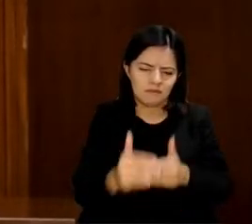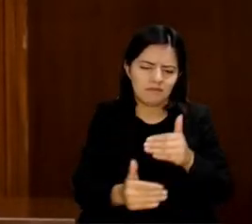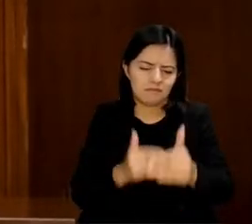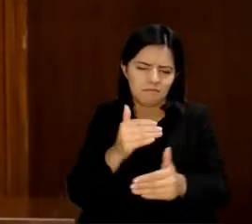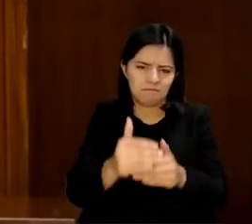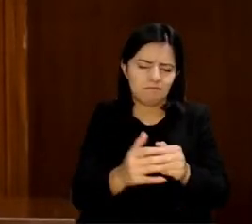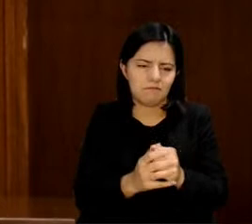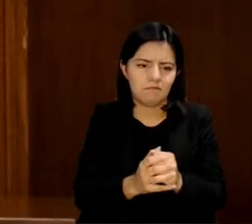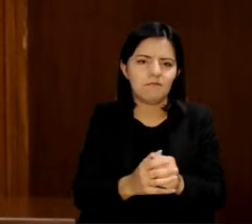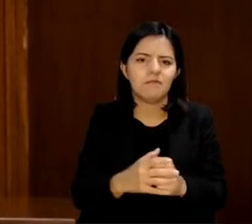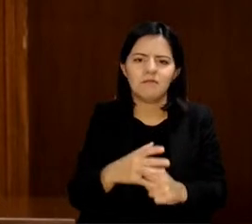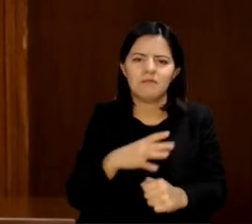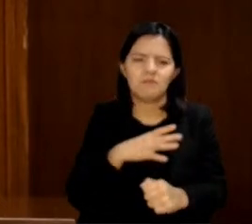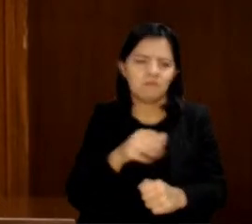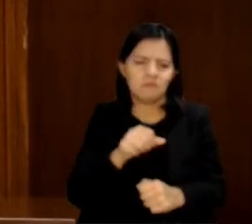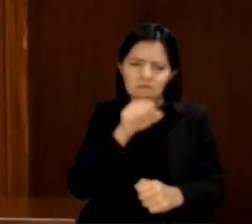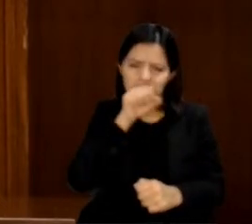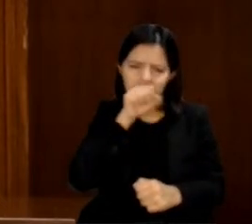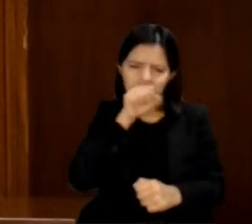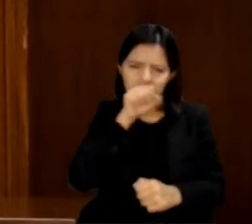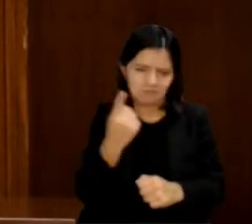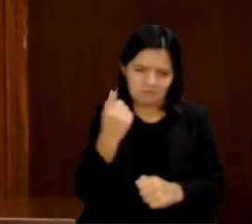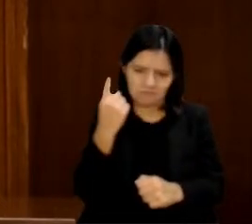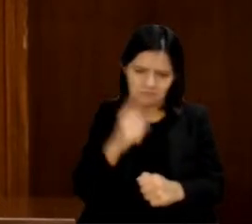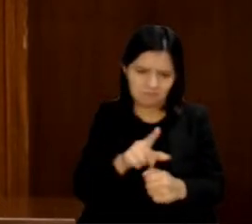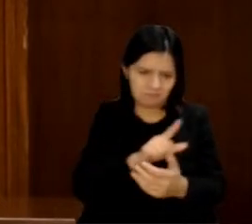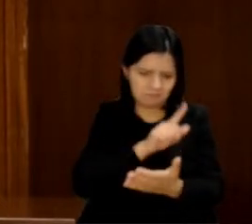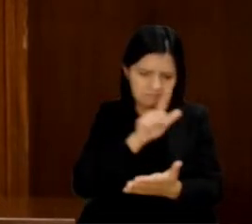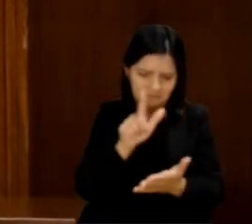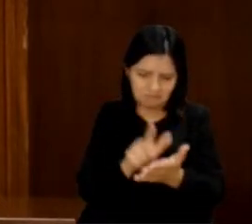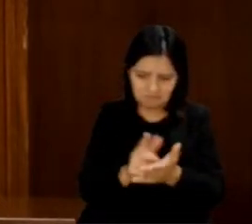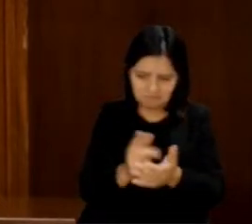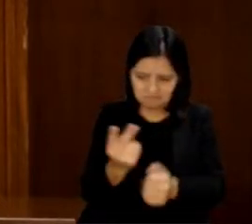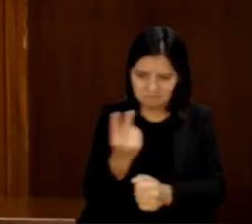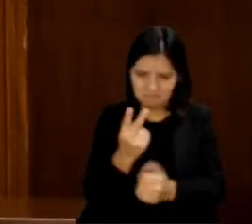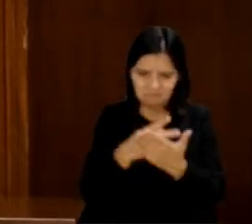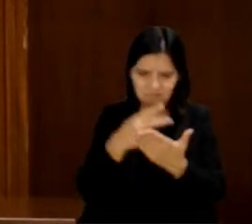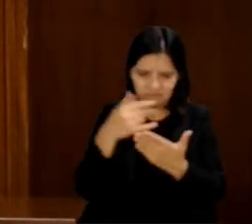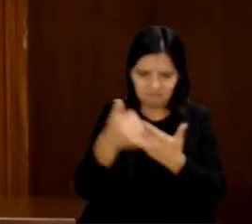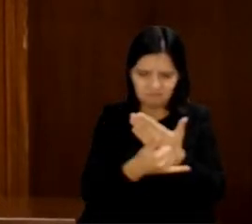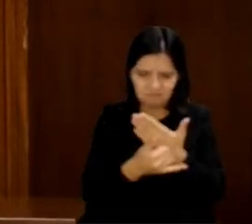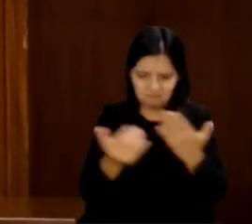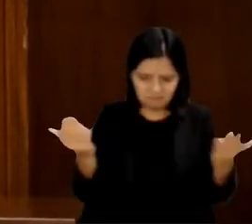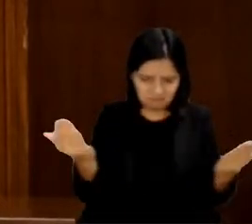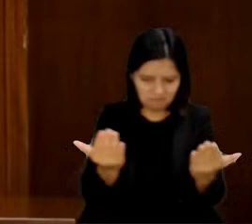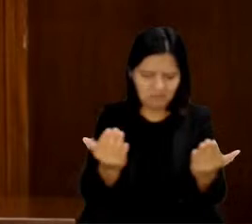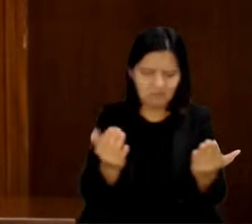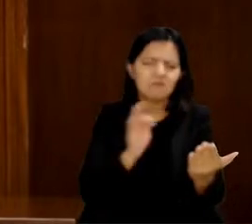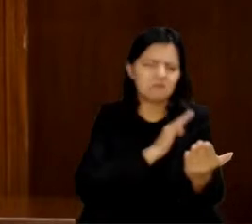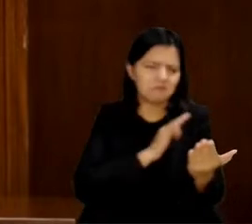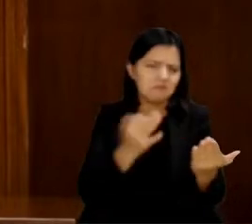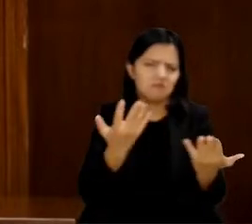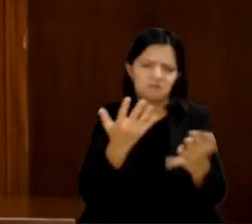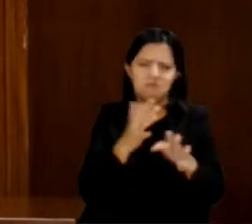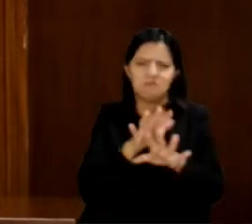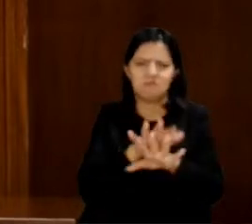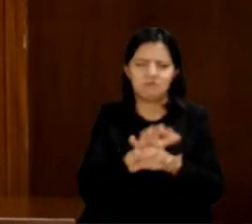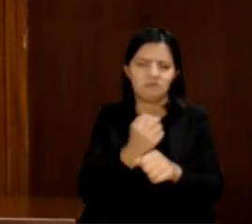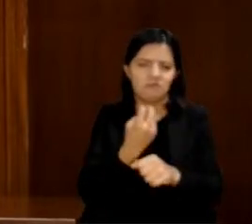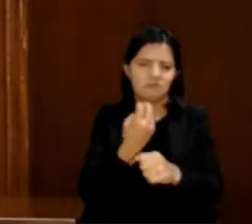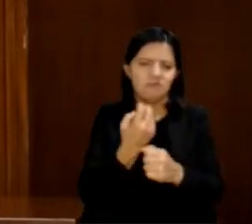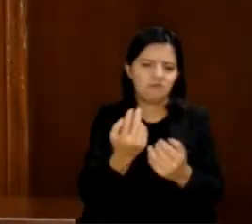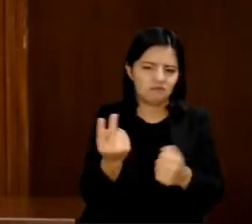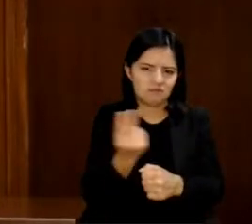refieren a un mismo ordenamiento jurídico y que corresponde a similar materia, acordamos realizar el estudio